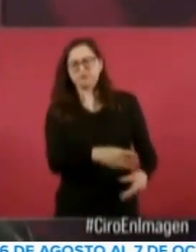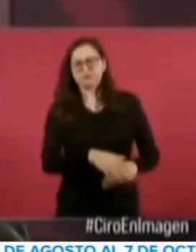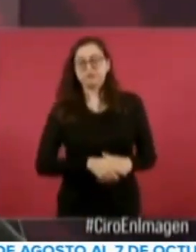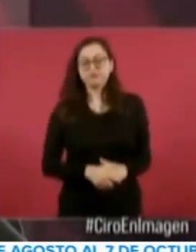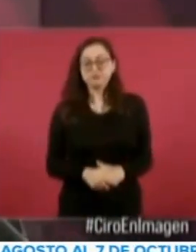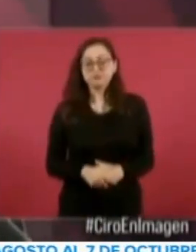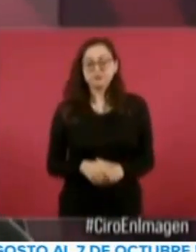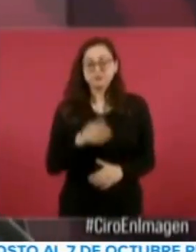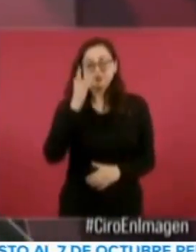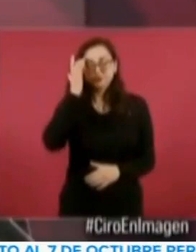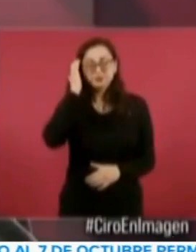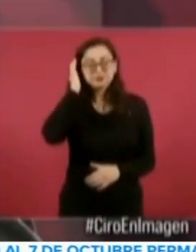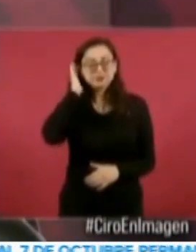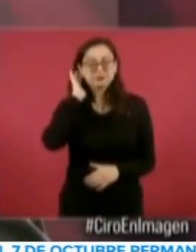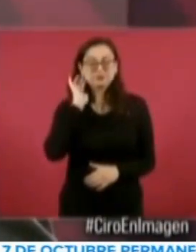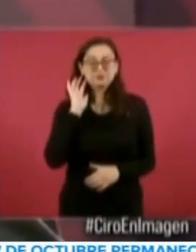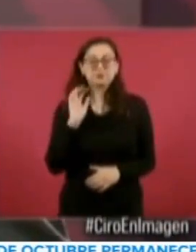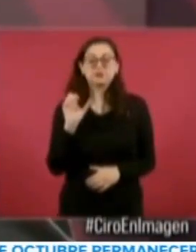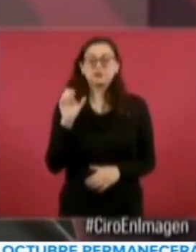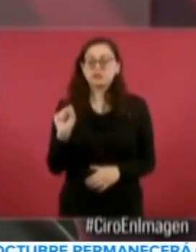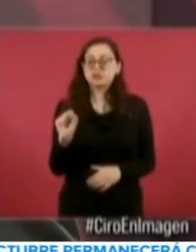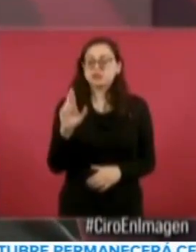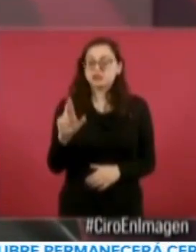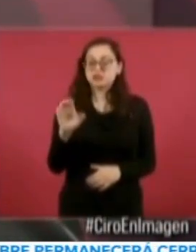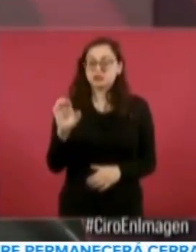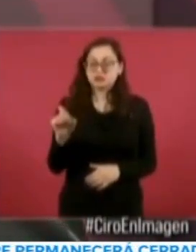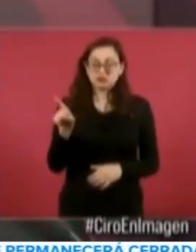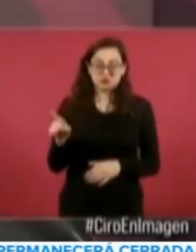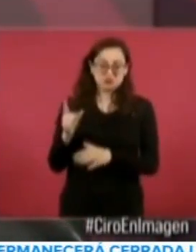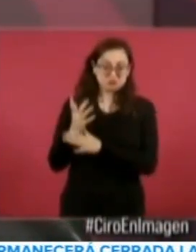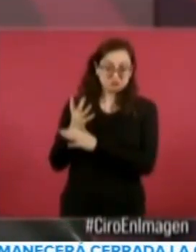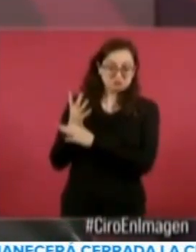conocer la Secretaría de Relaciones Exteriores,